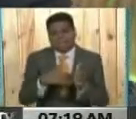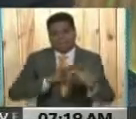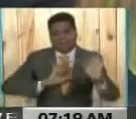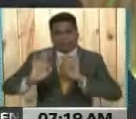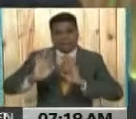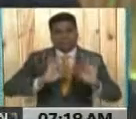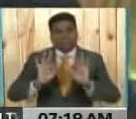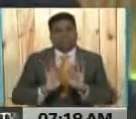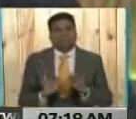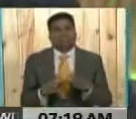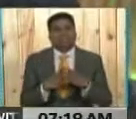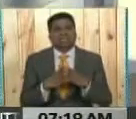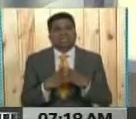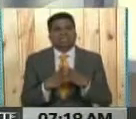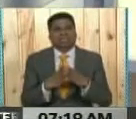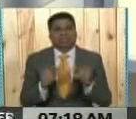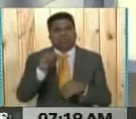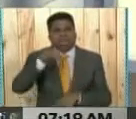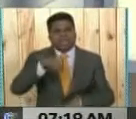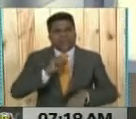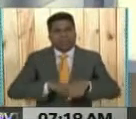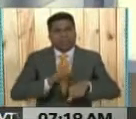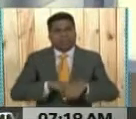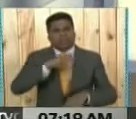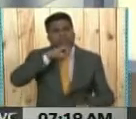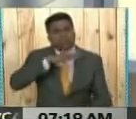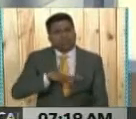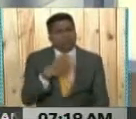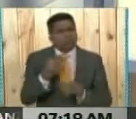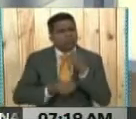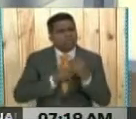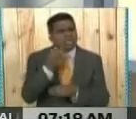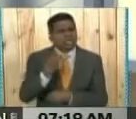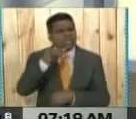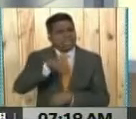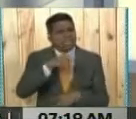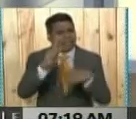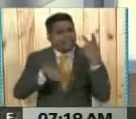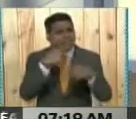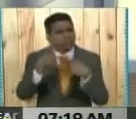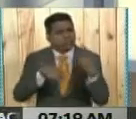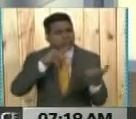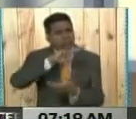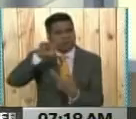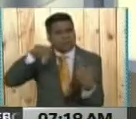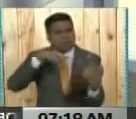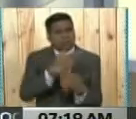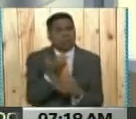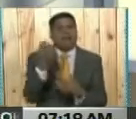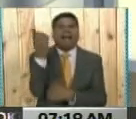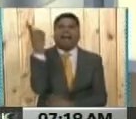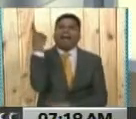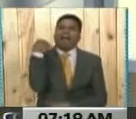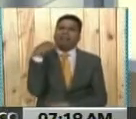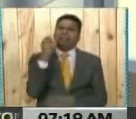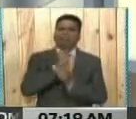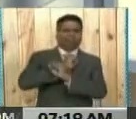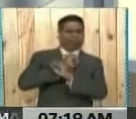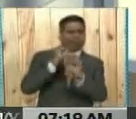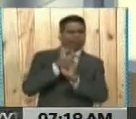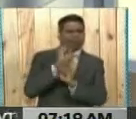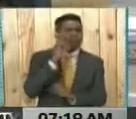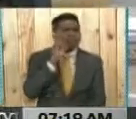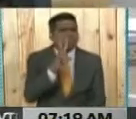siendo reivindicados en este momento histórico. Pero esto se hace en este proceso. Era imposible ver que